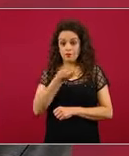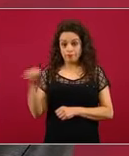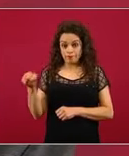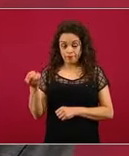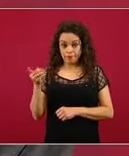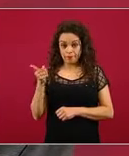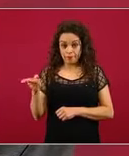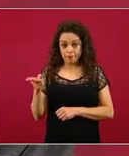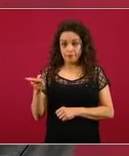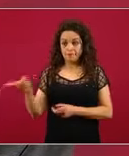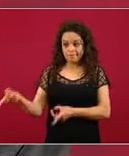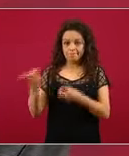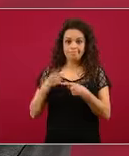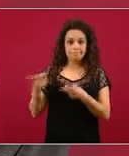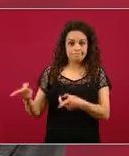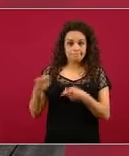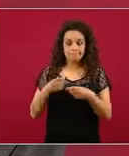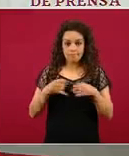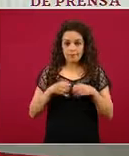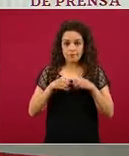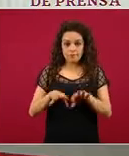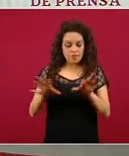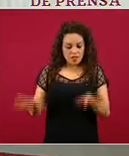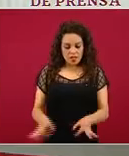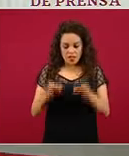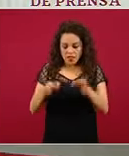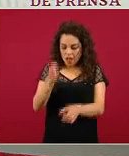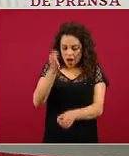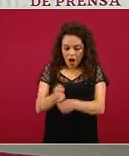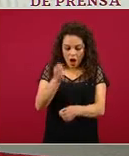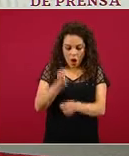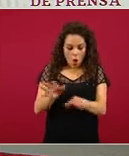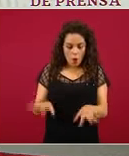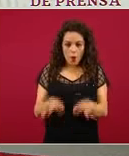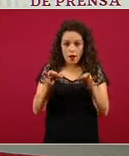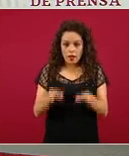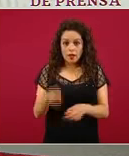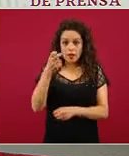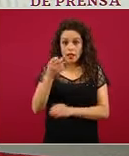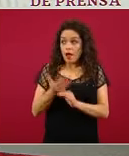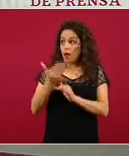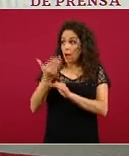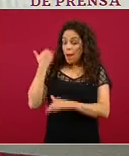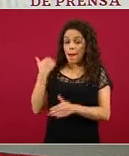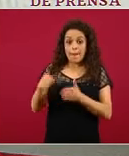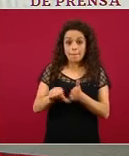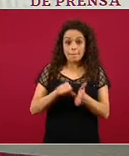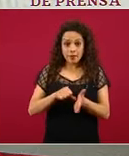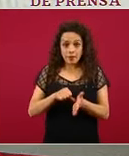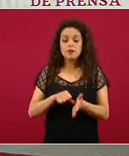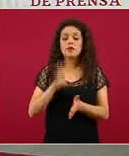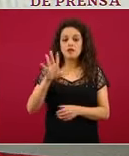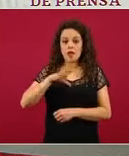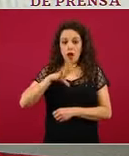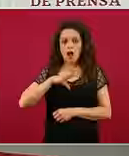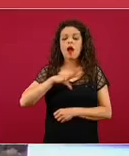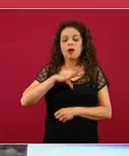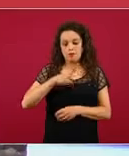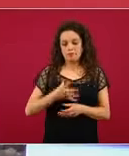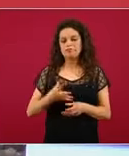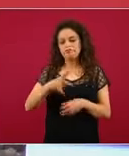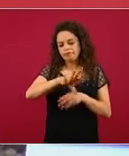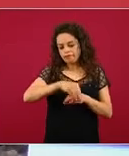nos nutre de información en tiempo real. Y esta, desde hace varios meses, también la integramos en mecanismos de